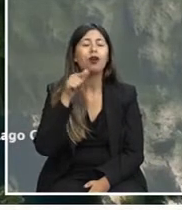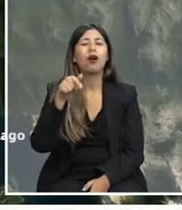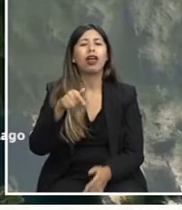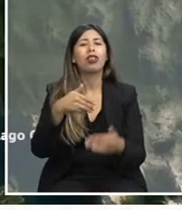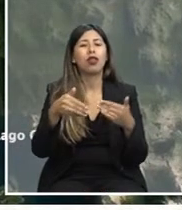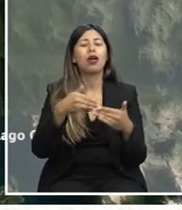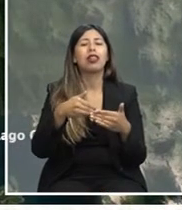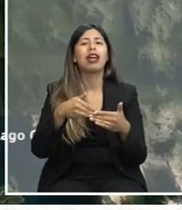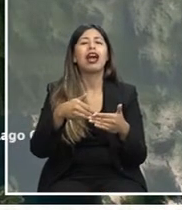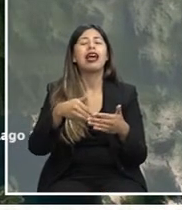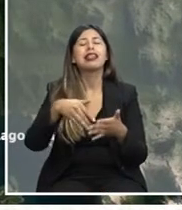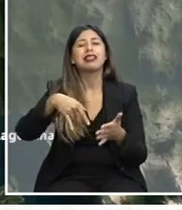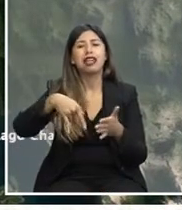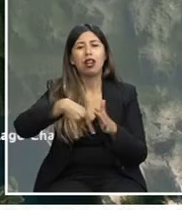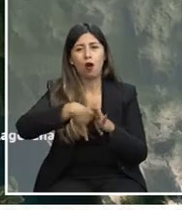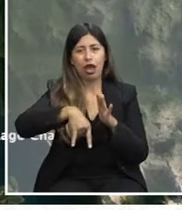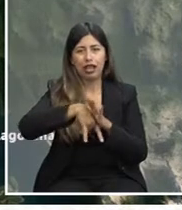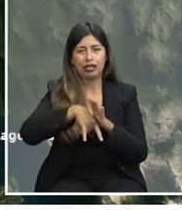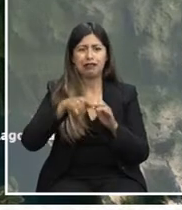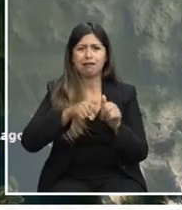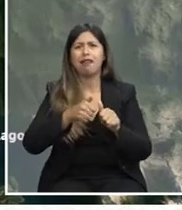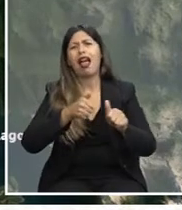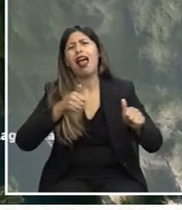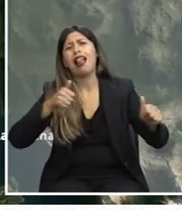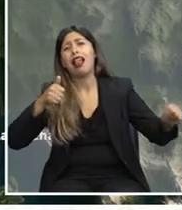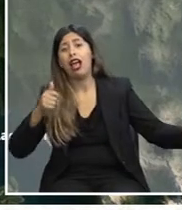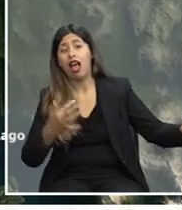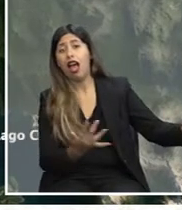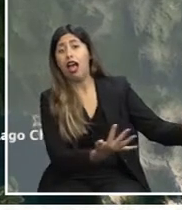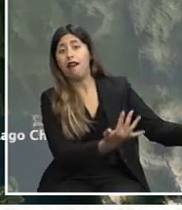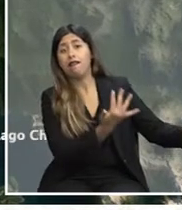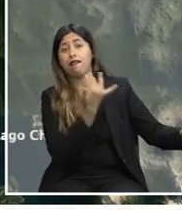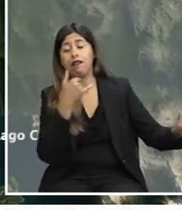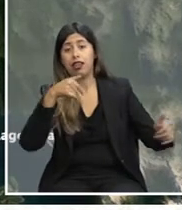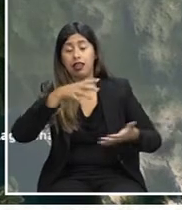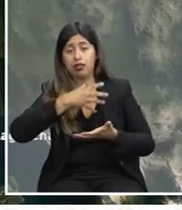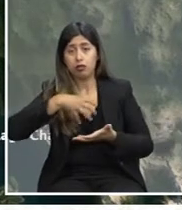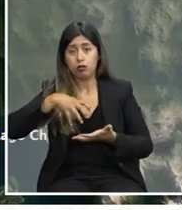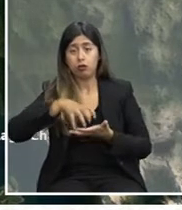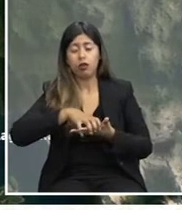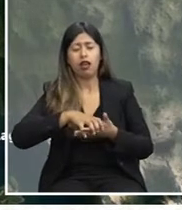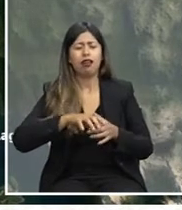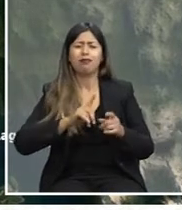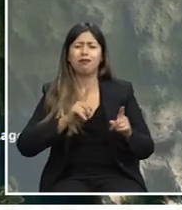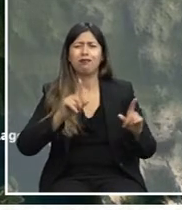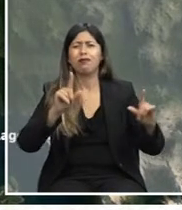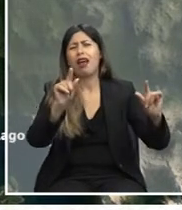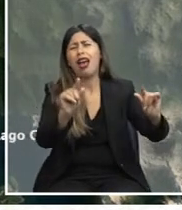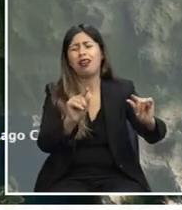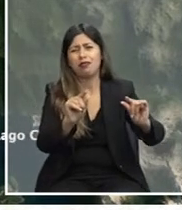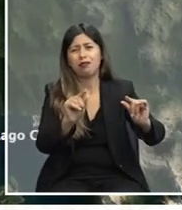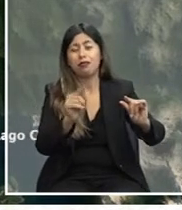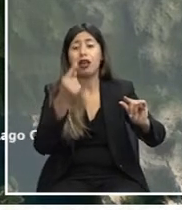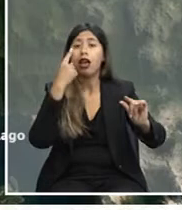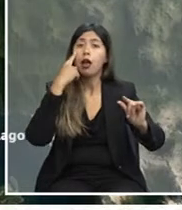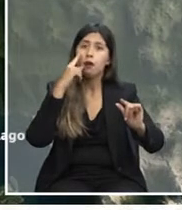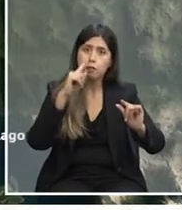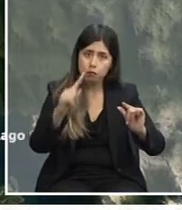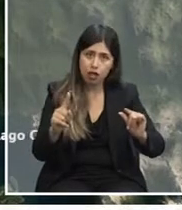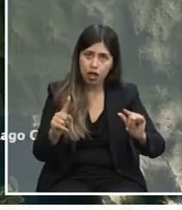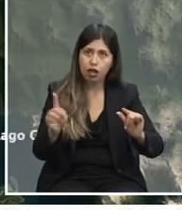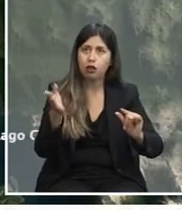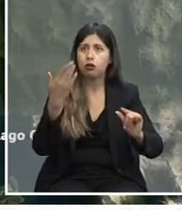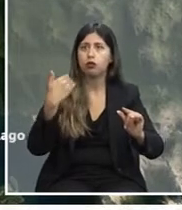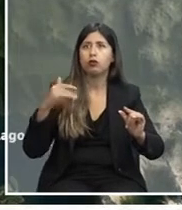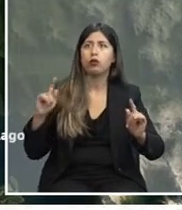muy lejos. Y la opción de que venga la actividad volcánica y afecte esta ciudad es muy, muy, muy baja. Sin embargo, si nos